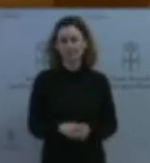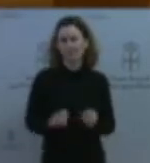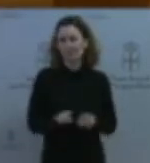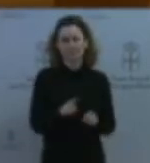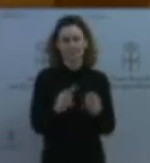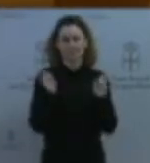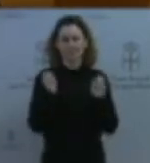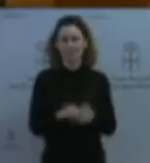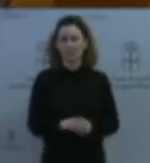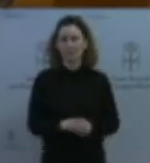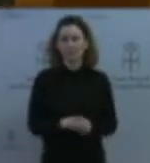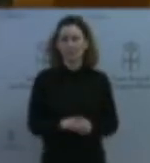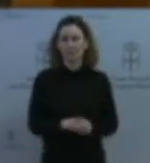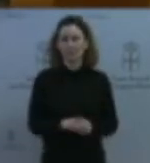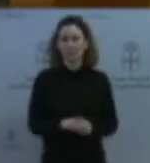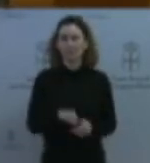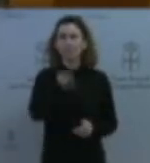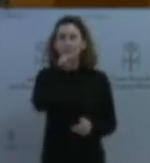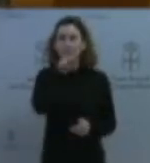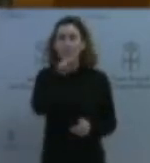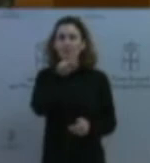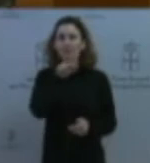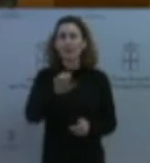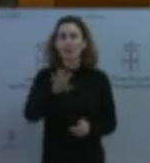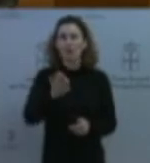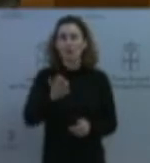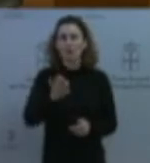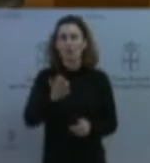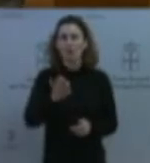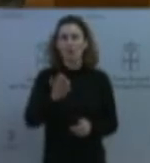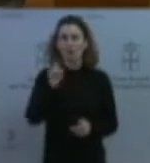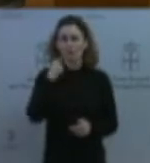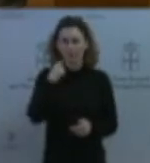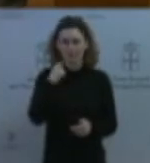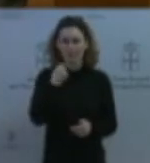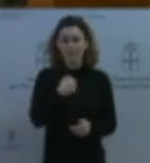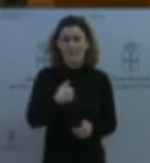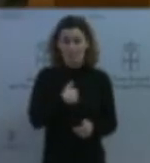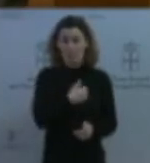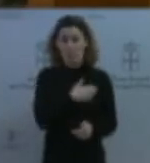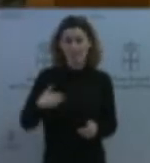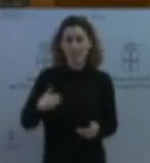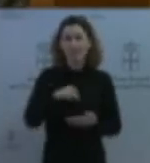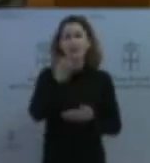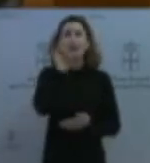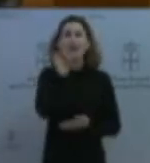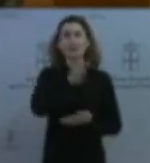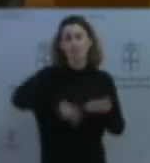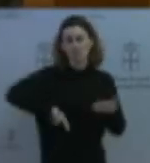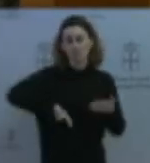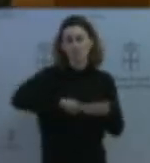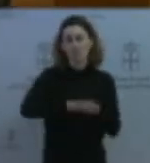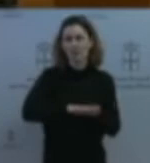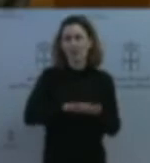eonaviega. Quieren demostrar que el asturiano y el gallego asturiano, nada más, en este caso yo prefiero hablar siempre de fala eonaviega, es una cosa